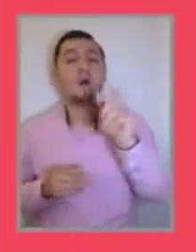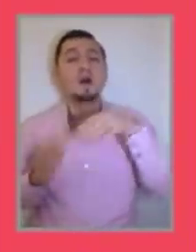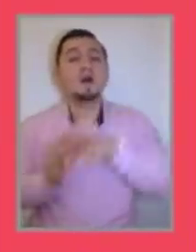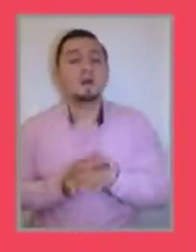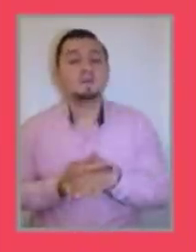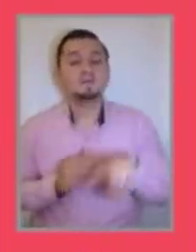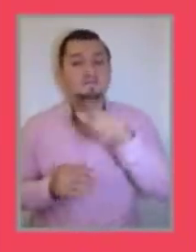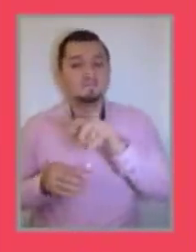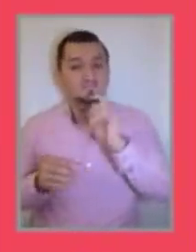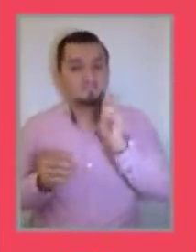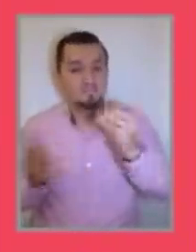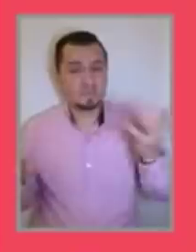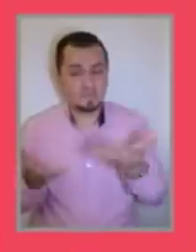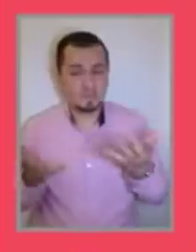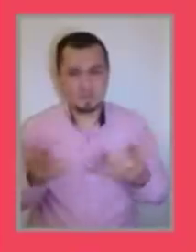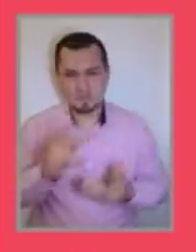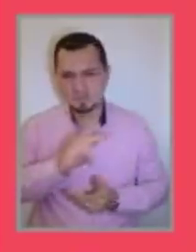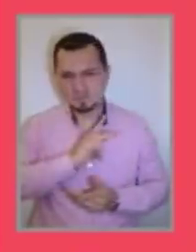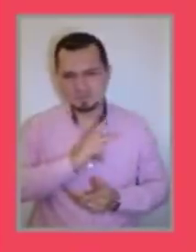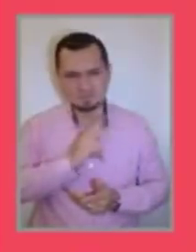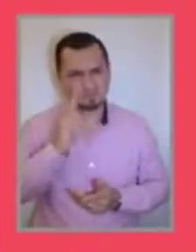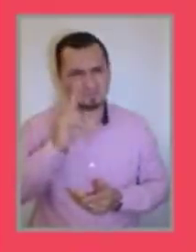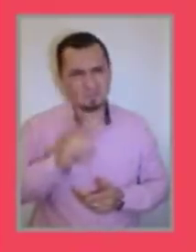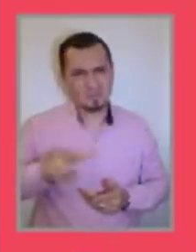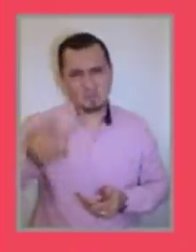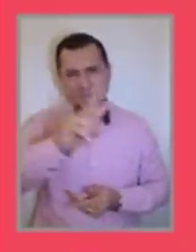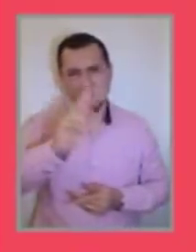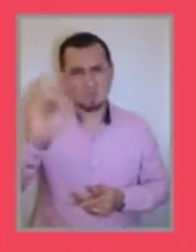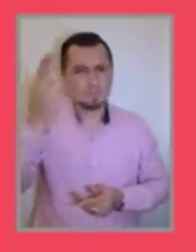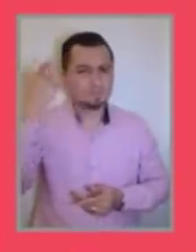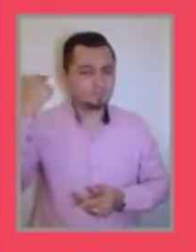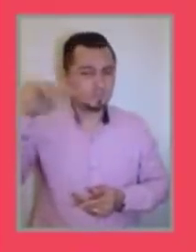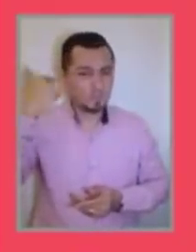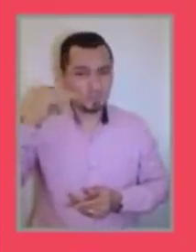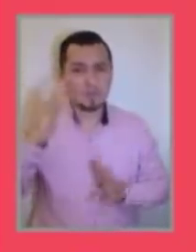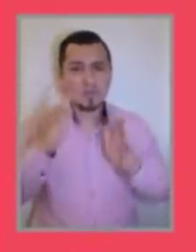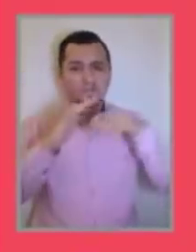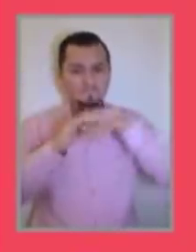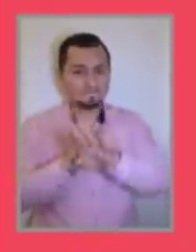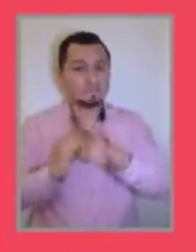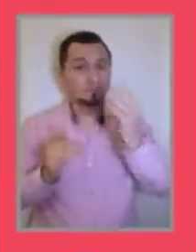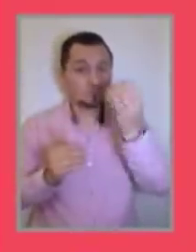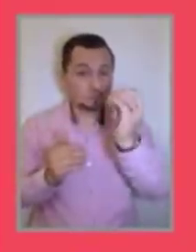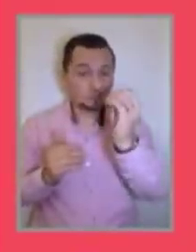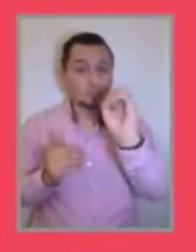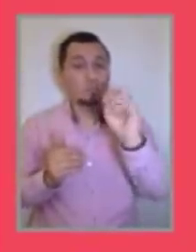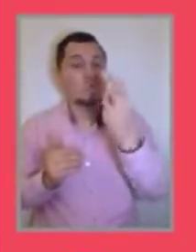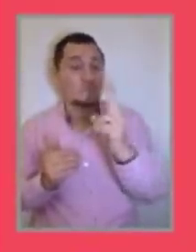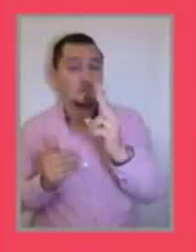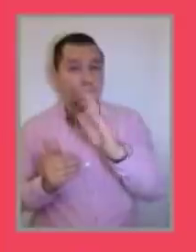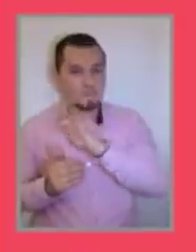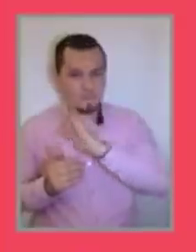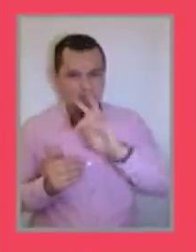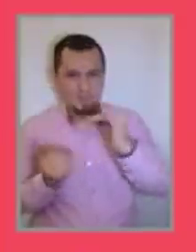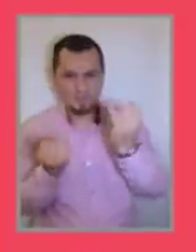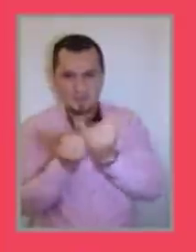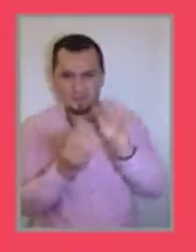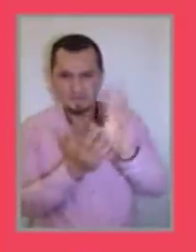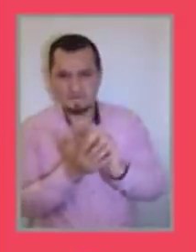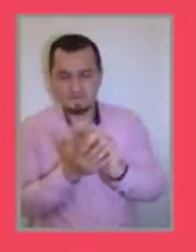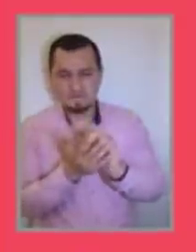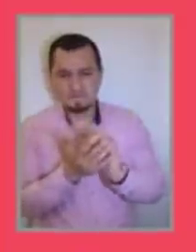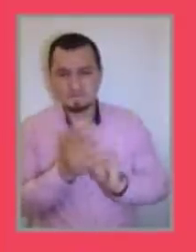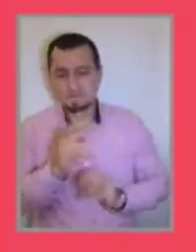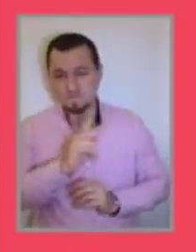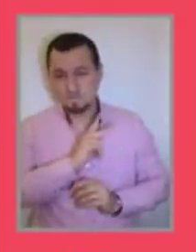la pandemia. ¿Qué les pareció esa ruta que dio a conocer la Universidad de Guadalajara? Y no sé si no se pueden basar en ella. Sí, a ver, estaba totalmente homologado, es